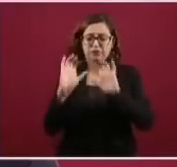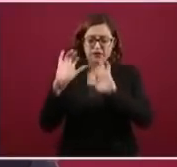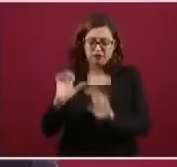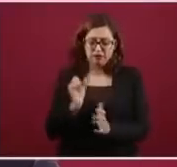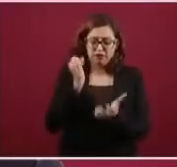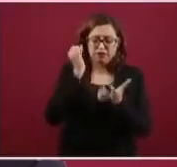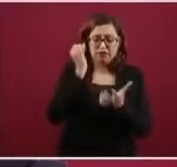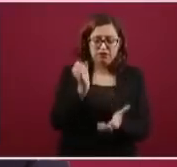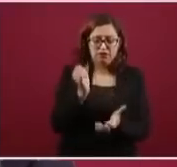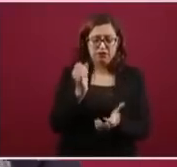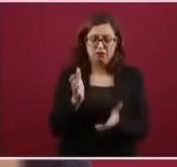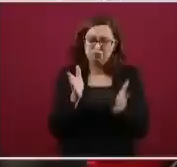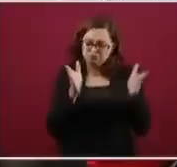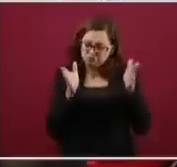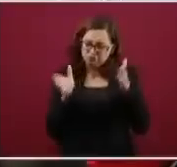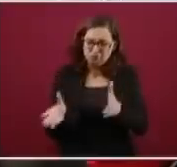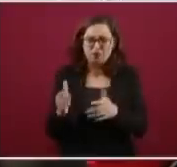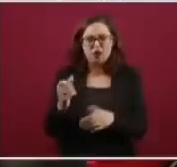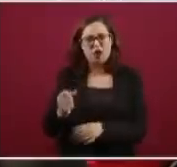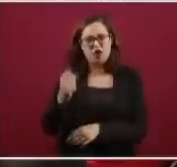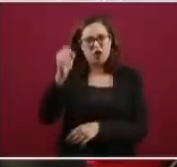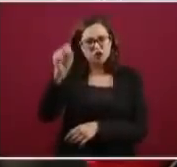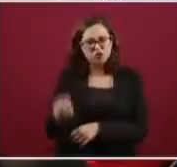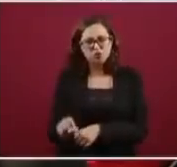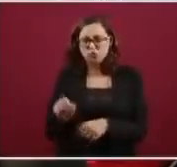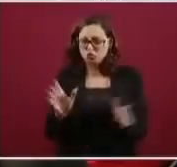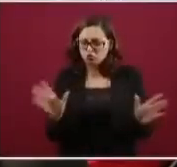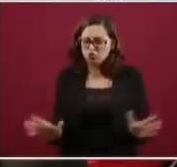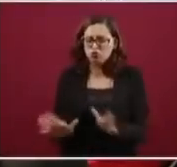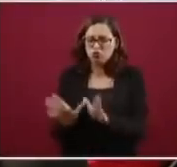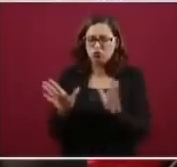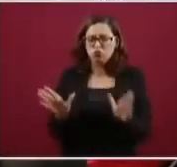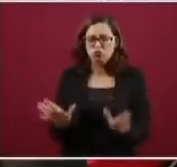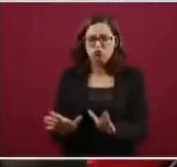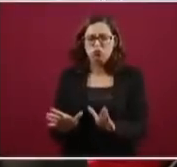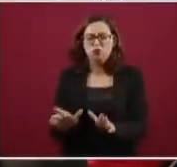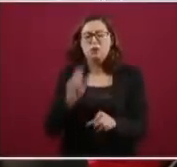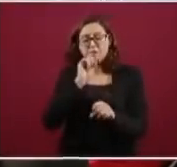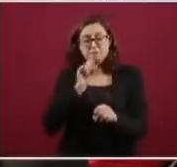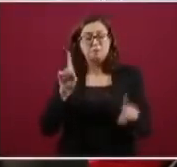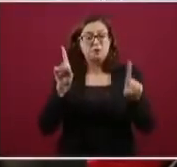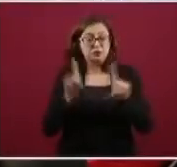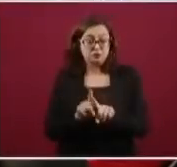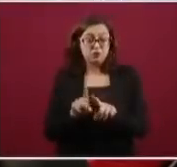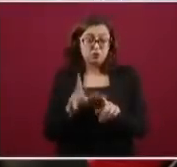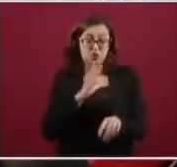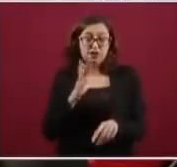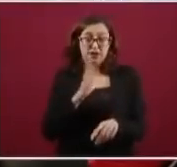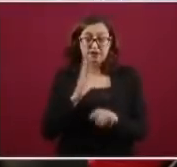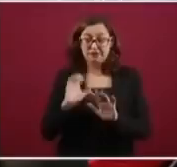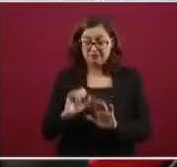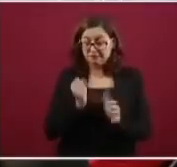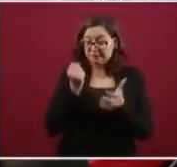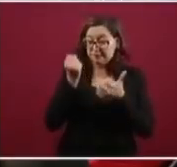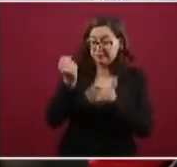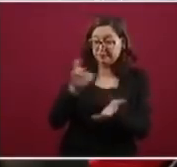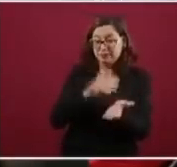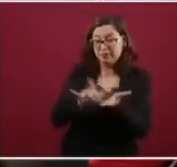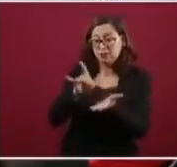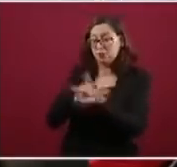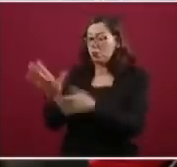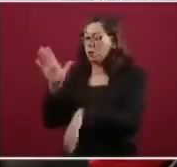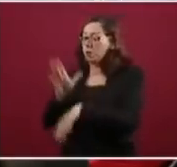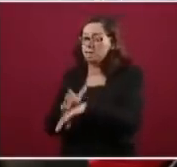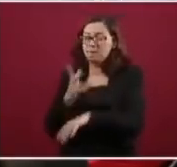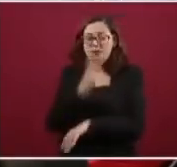al sur del país y segundo hay montos muy muy importantes a los sectores más desfavorecidos y voy a